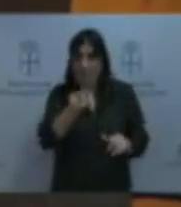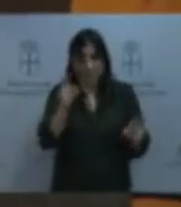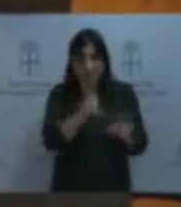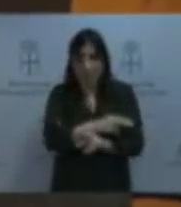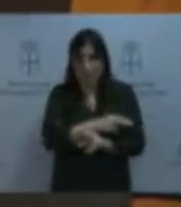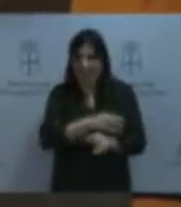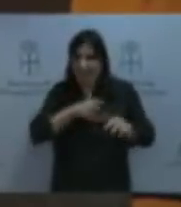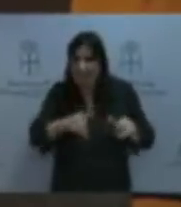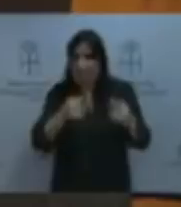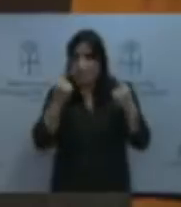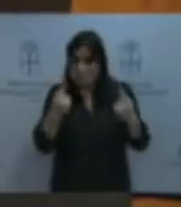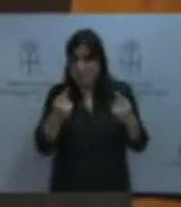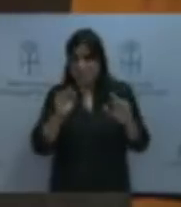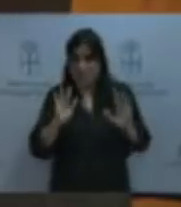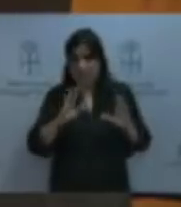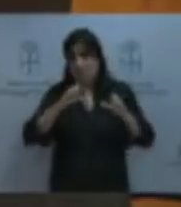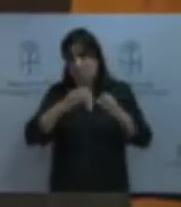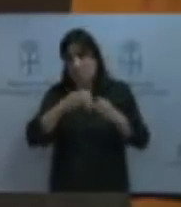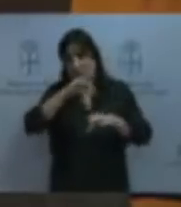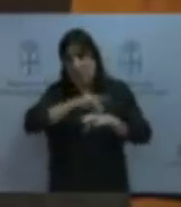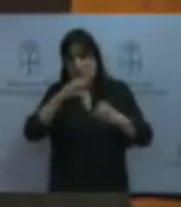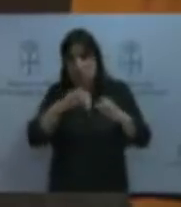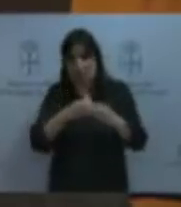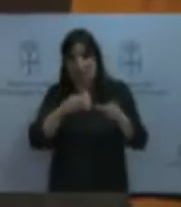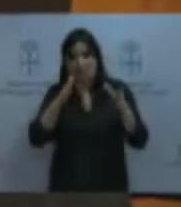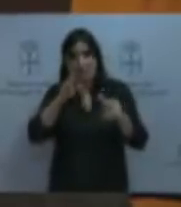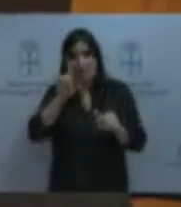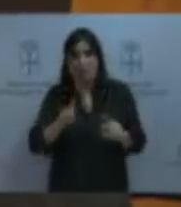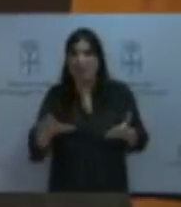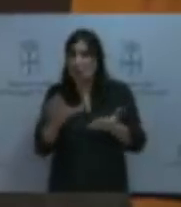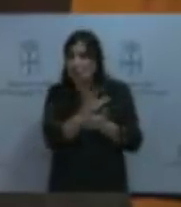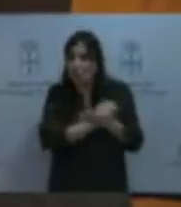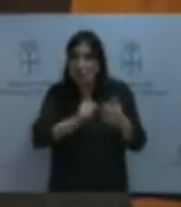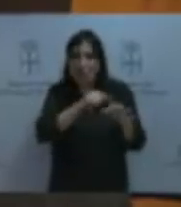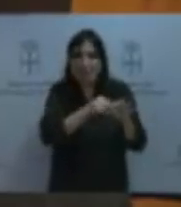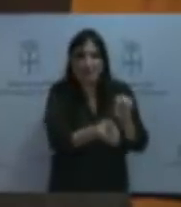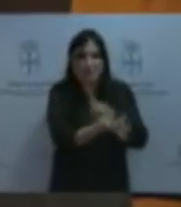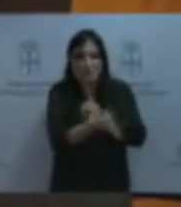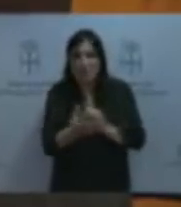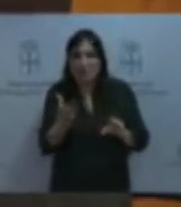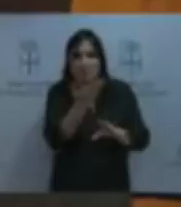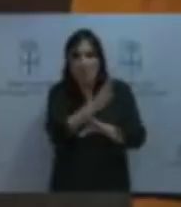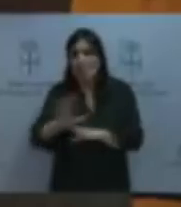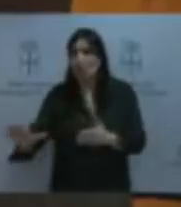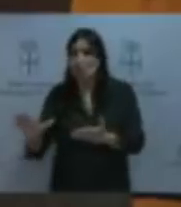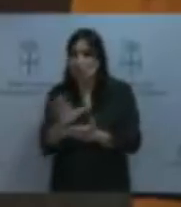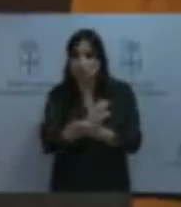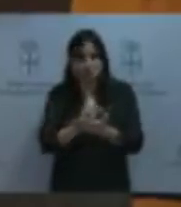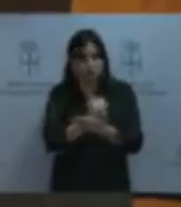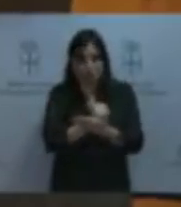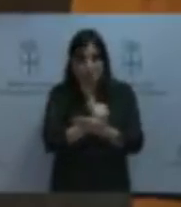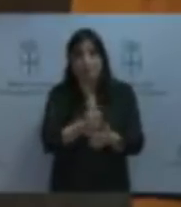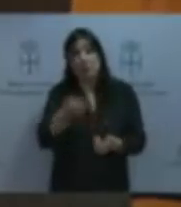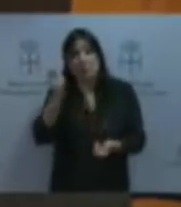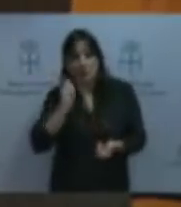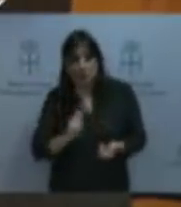de atención primaria. Han salido todas las existentes y no es entendible que profesionales y usted no quiera que se